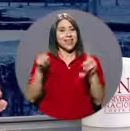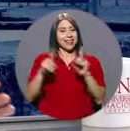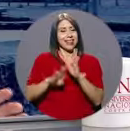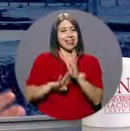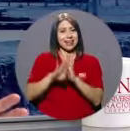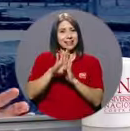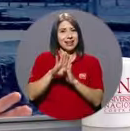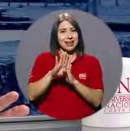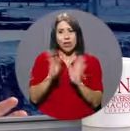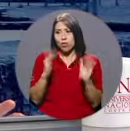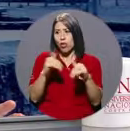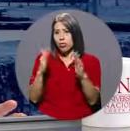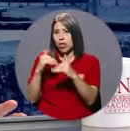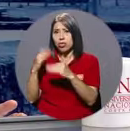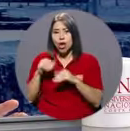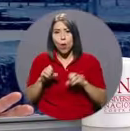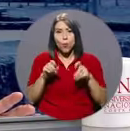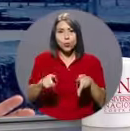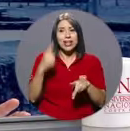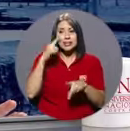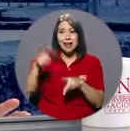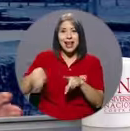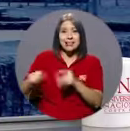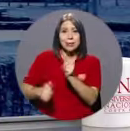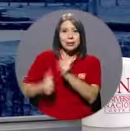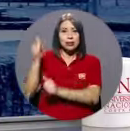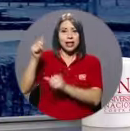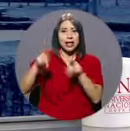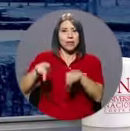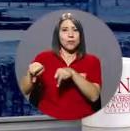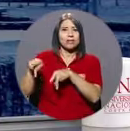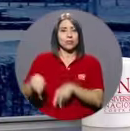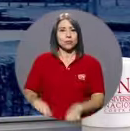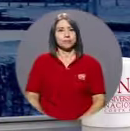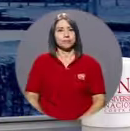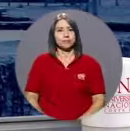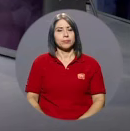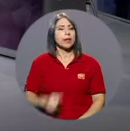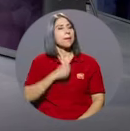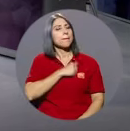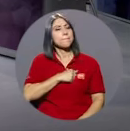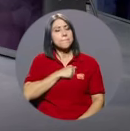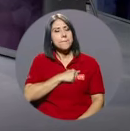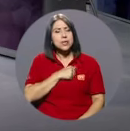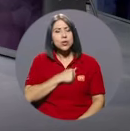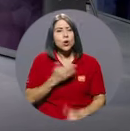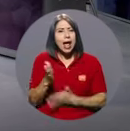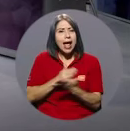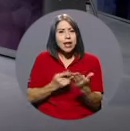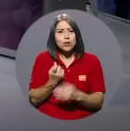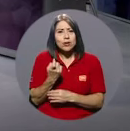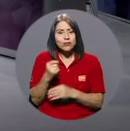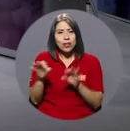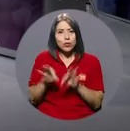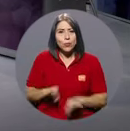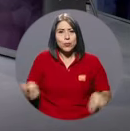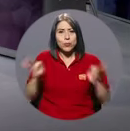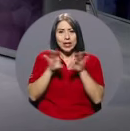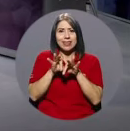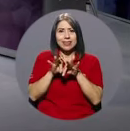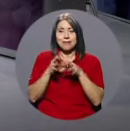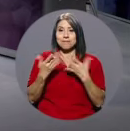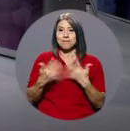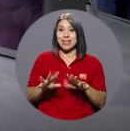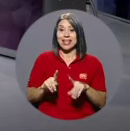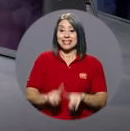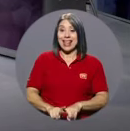crecer y que las oportunidades no se están generando para esa mayoría de la población. Perdón, María, yo creo que hay un elemento que nos faltó y que es importante, y es